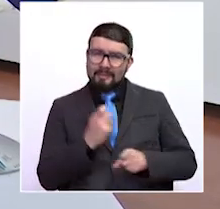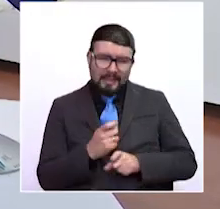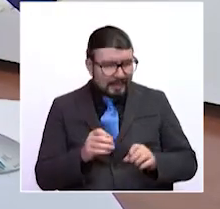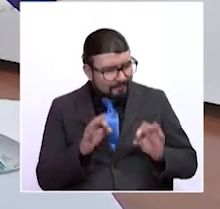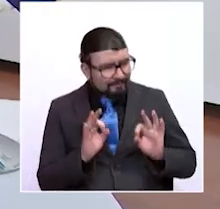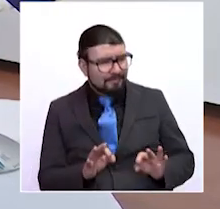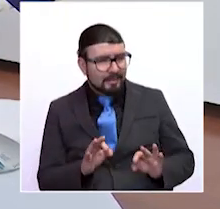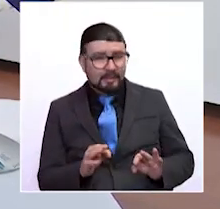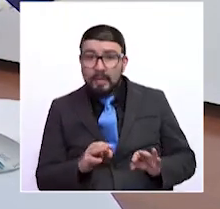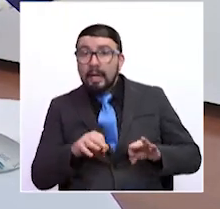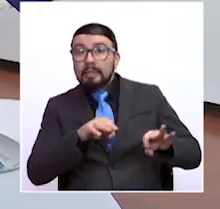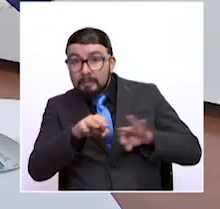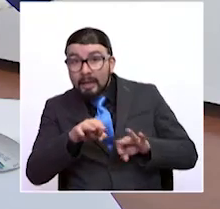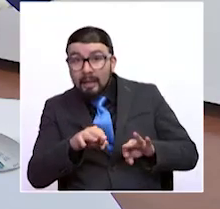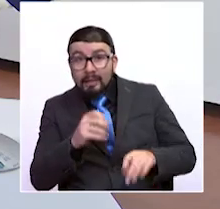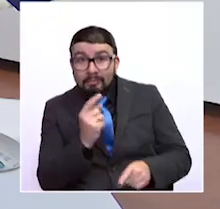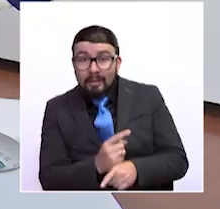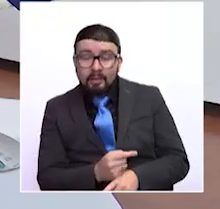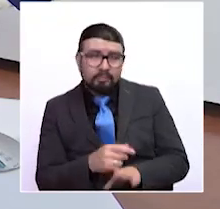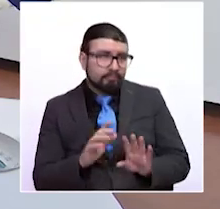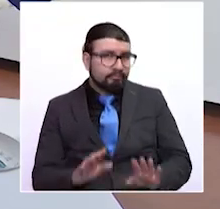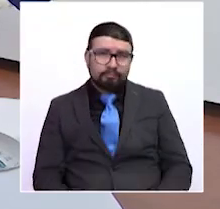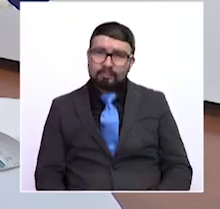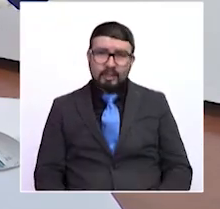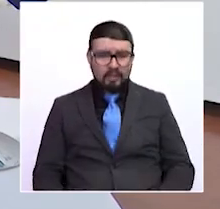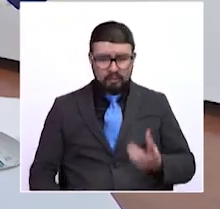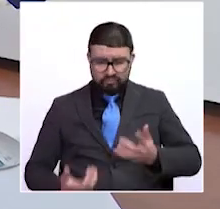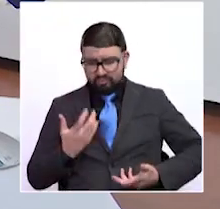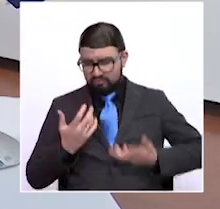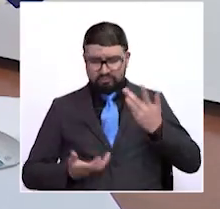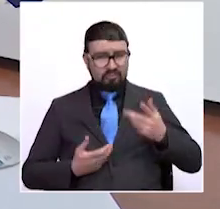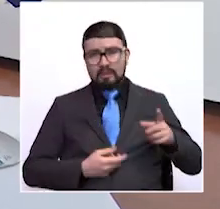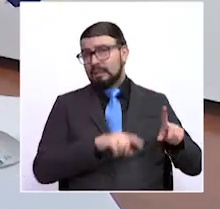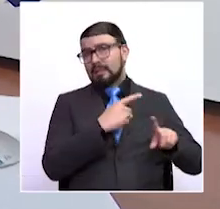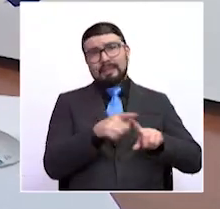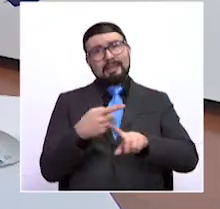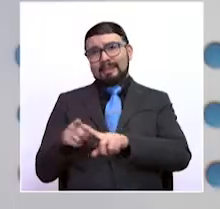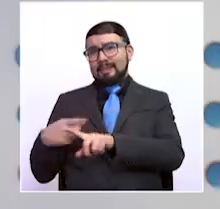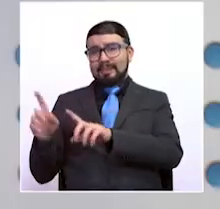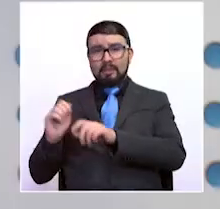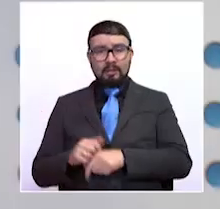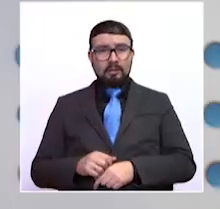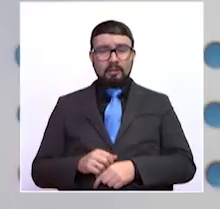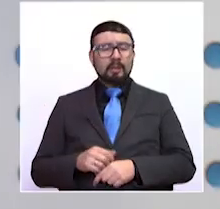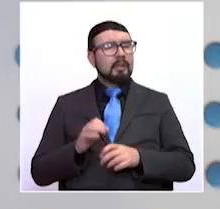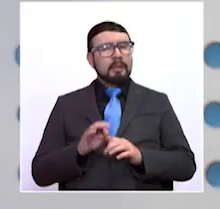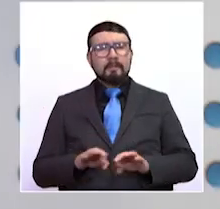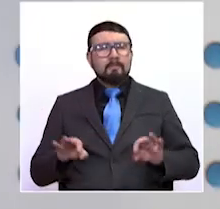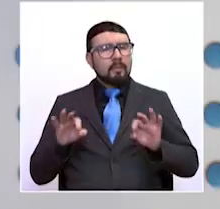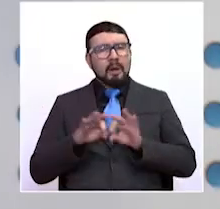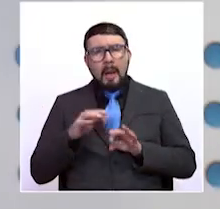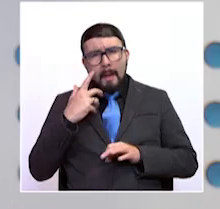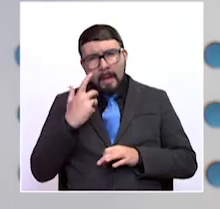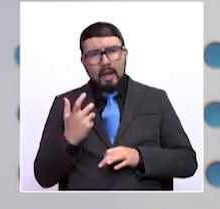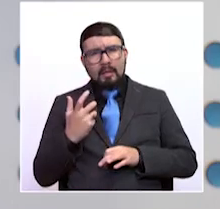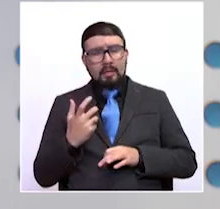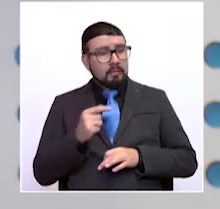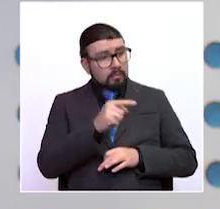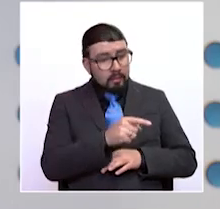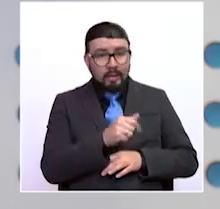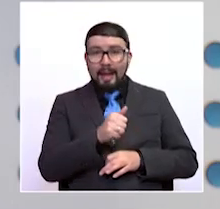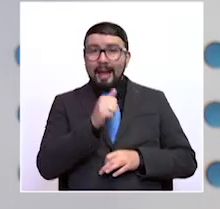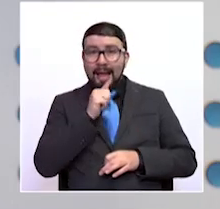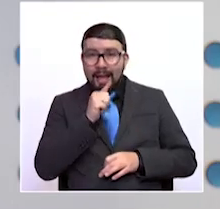de uno explicar porque las quemaduras son todas diferentes. Un niño puede, lo importante es mantenerlo